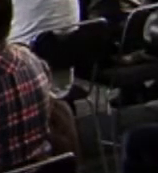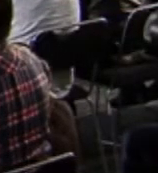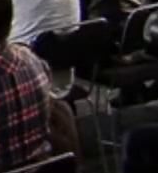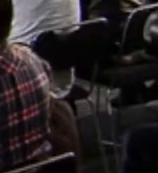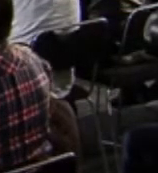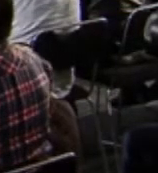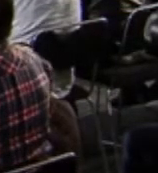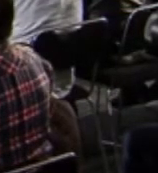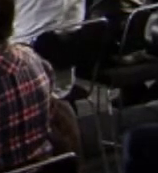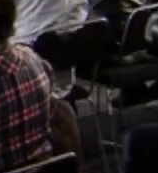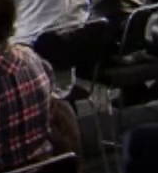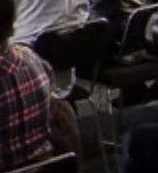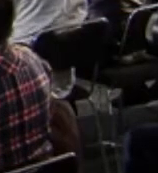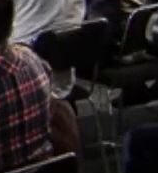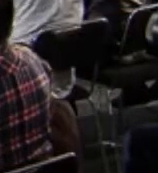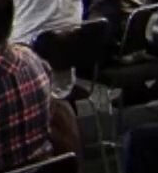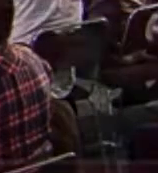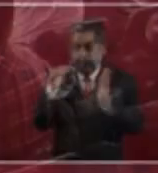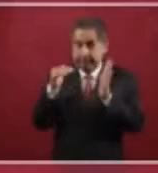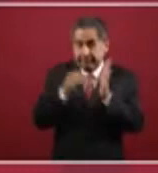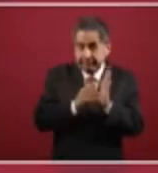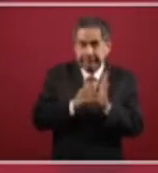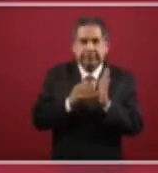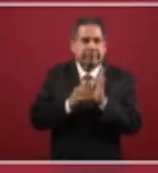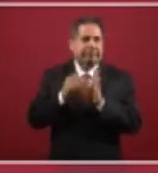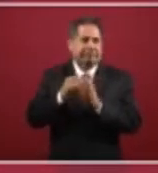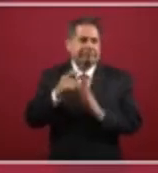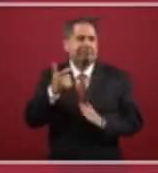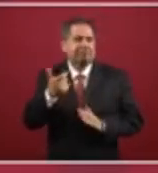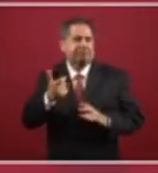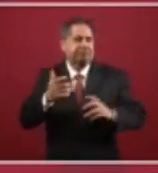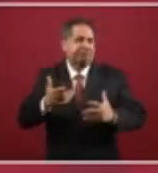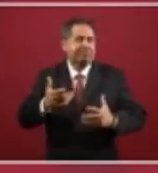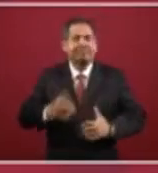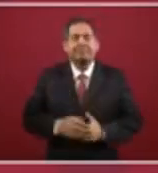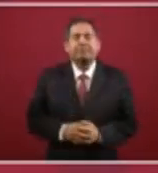nada más un partido significa